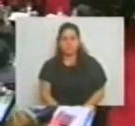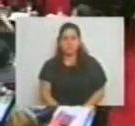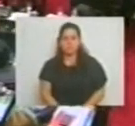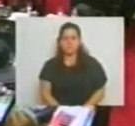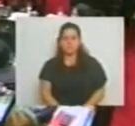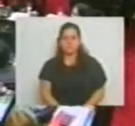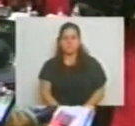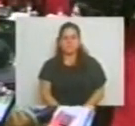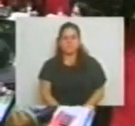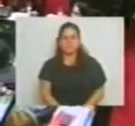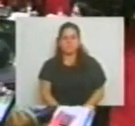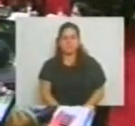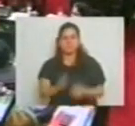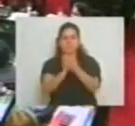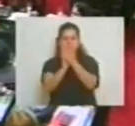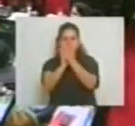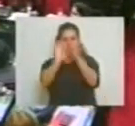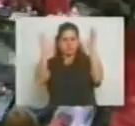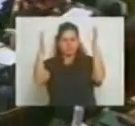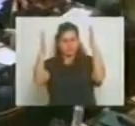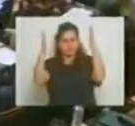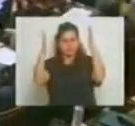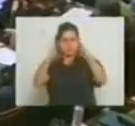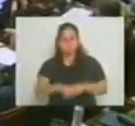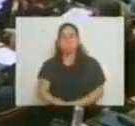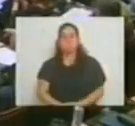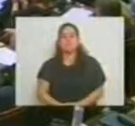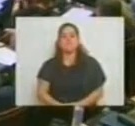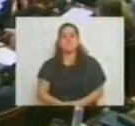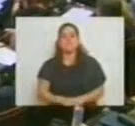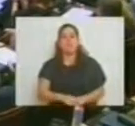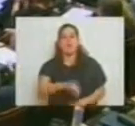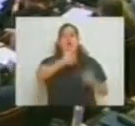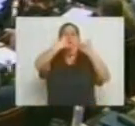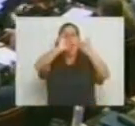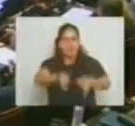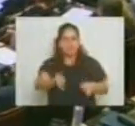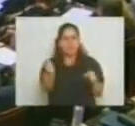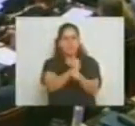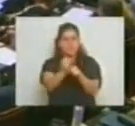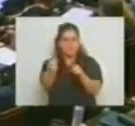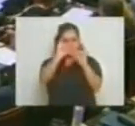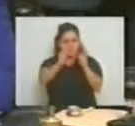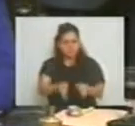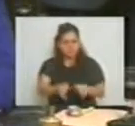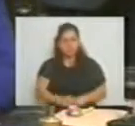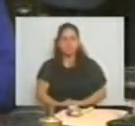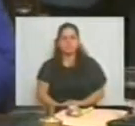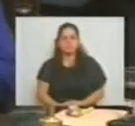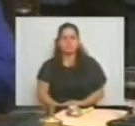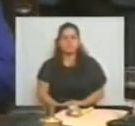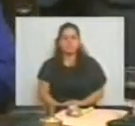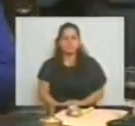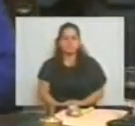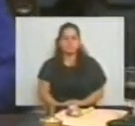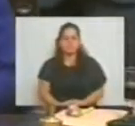presupuestarias. Optimista el presupuesto aprobado por los diputados en la jornada de ayer. Insistimos, inflación 15,6, el